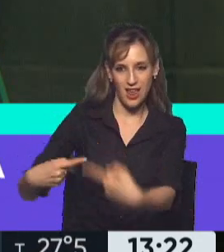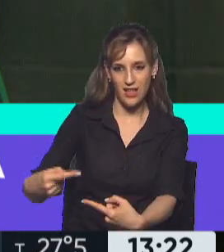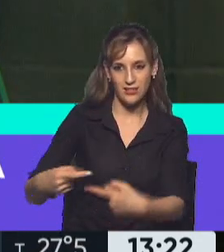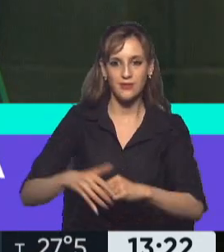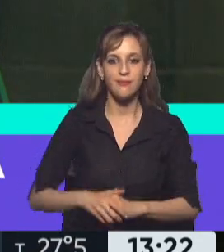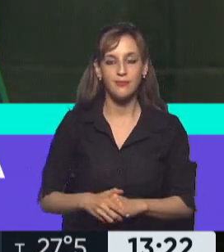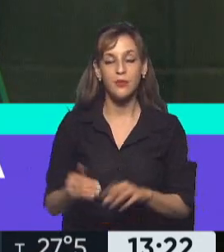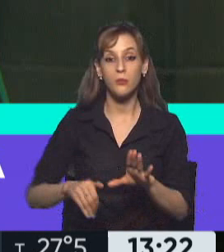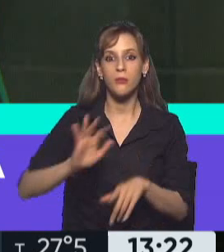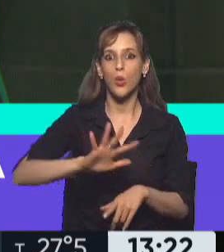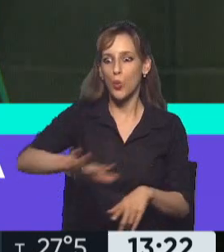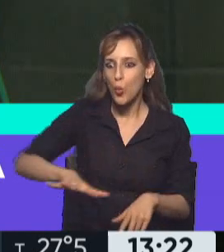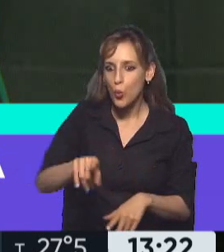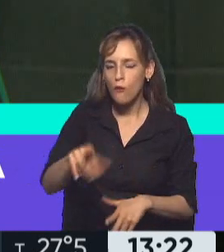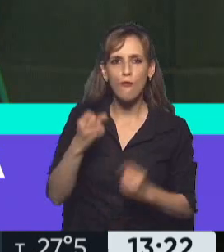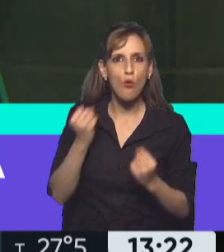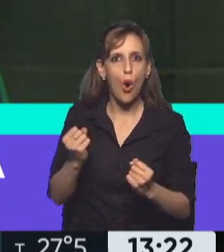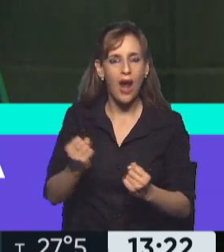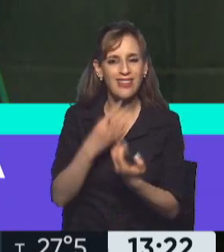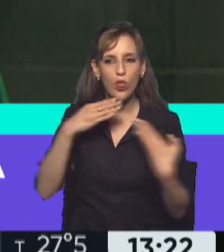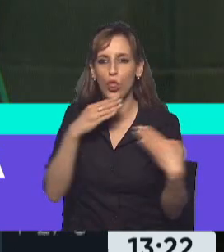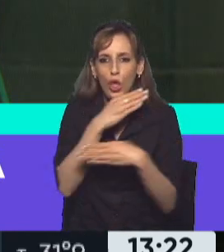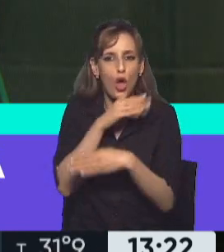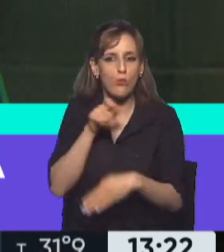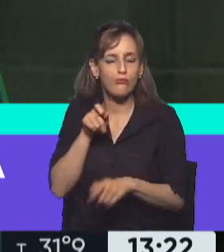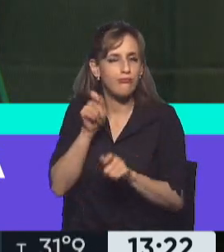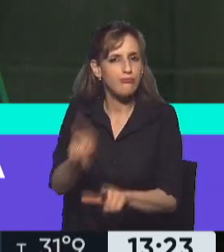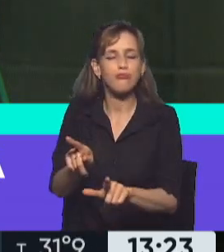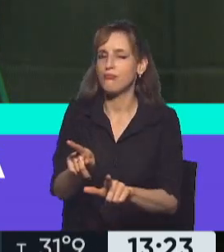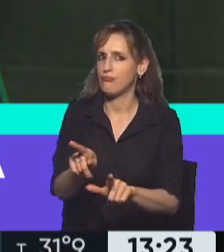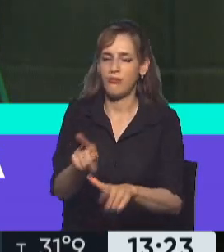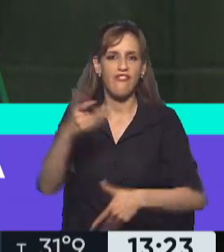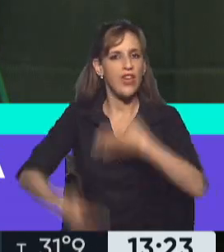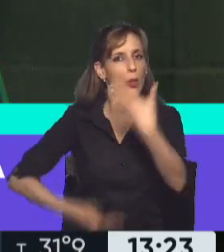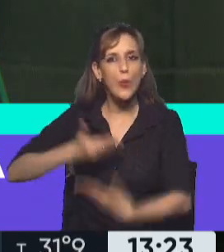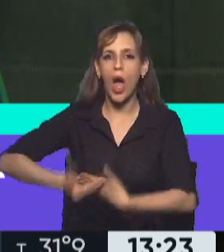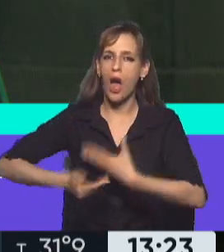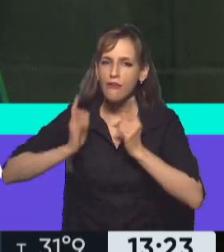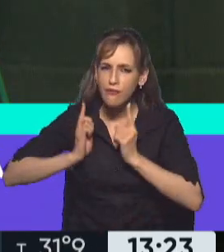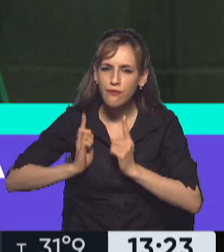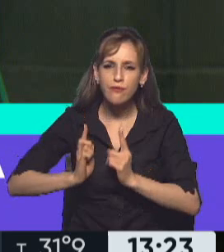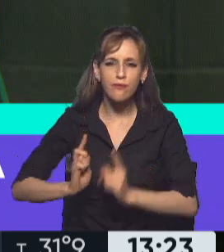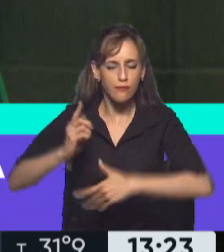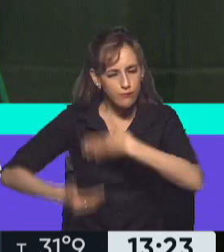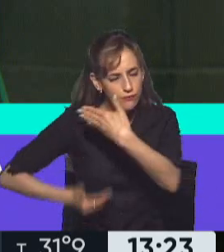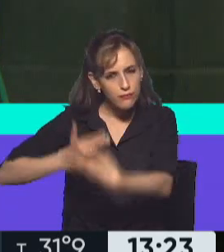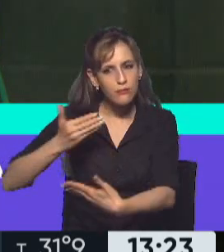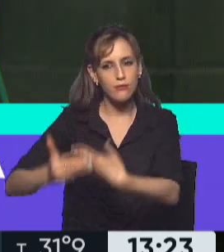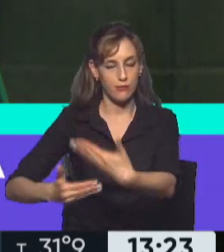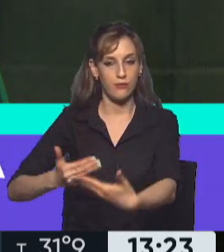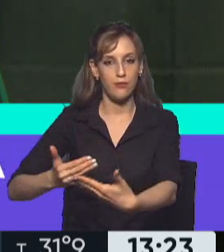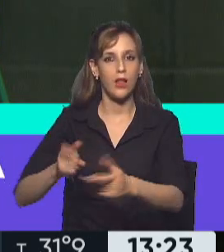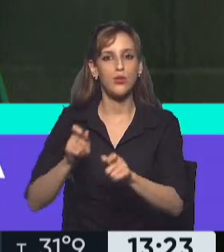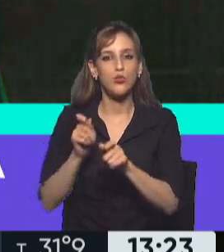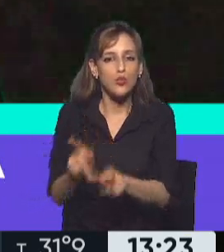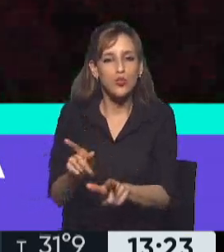esa zona que es tan fuerte, que tienen una lengua tan viva, tan grande y un